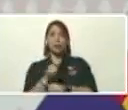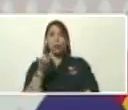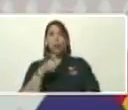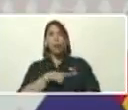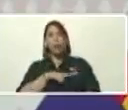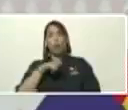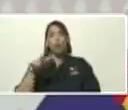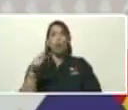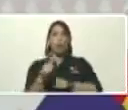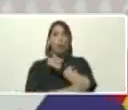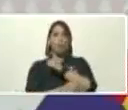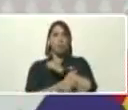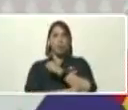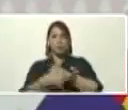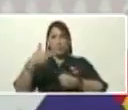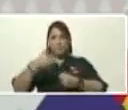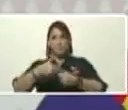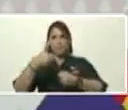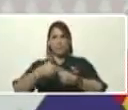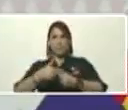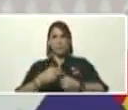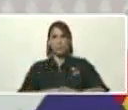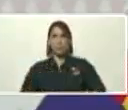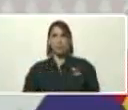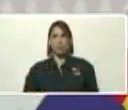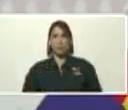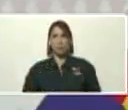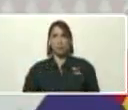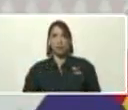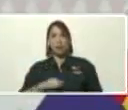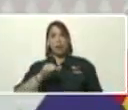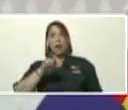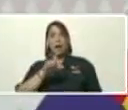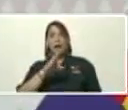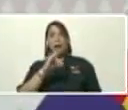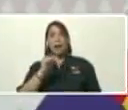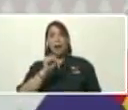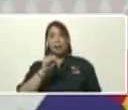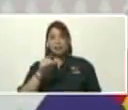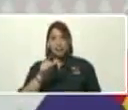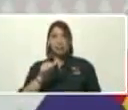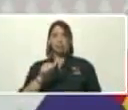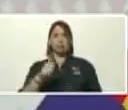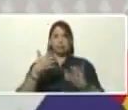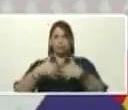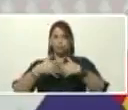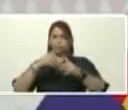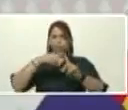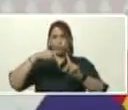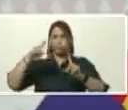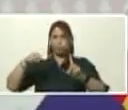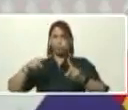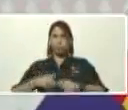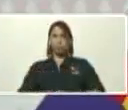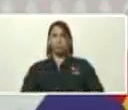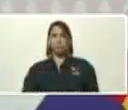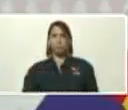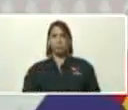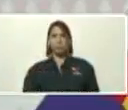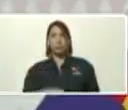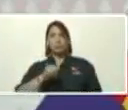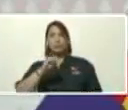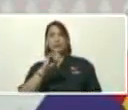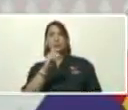de PDVSA, de Alcaza, de Benalum, de Corfoelep, de Sidor,